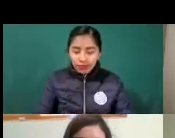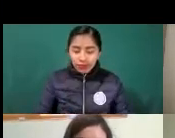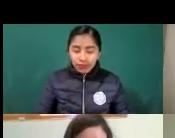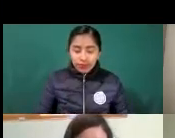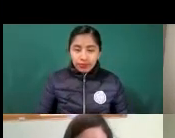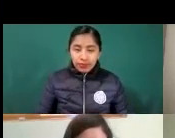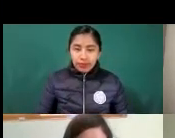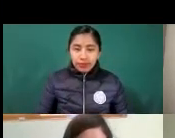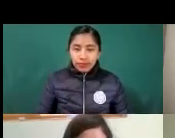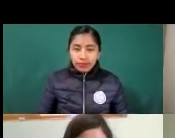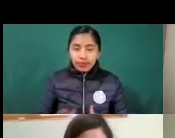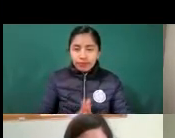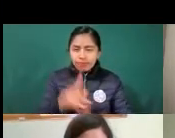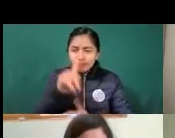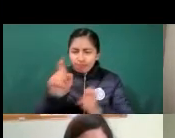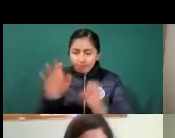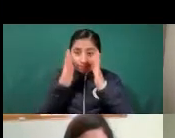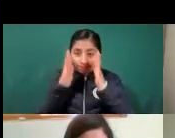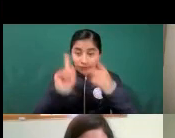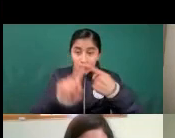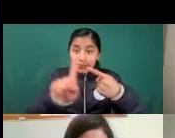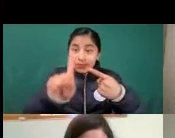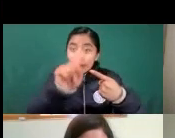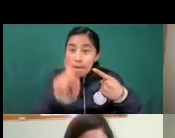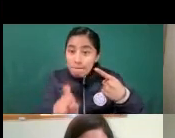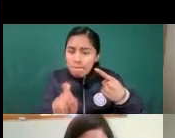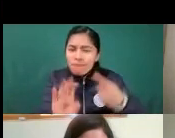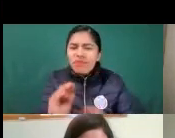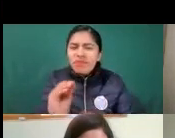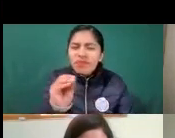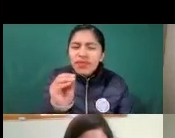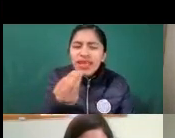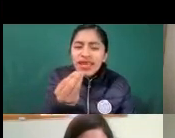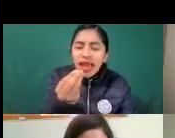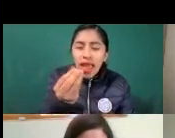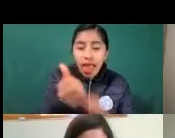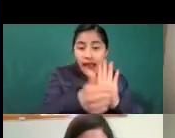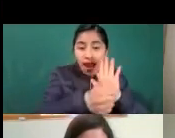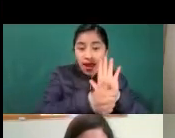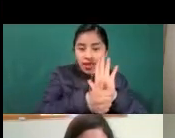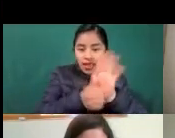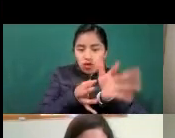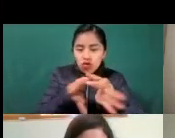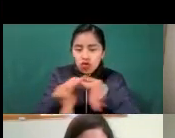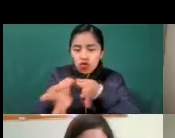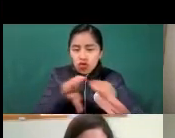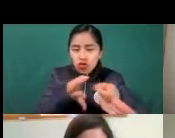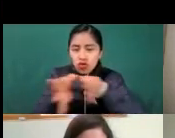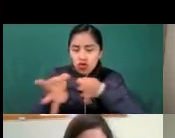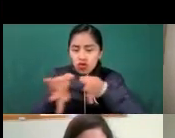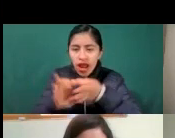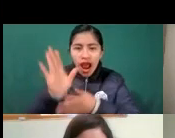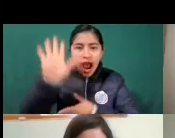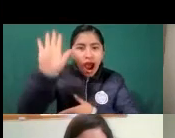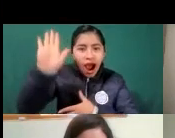pusieron atención. Dice, ¿qué artículo explica sobre la participación activa de